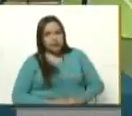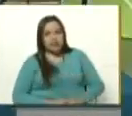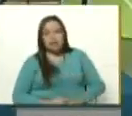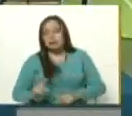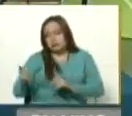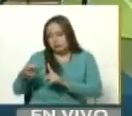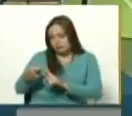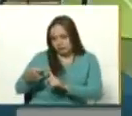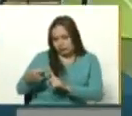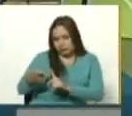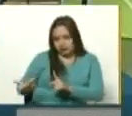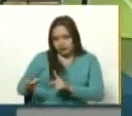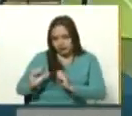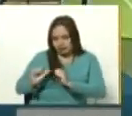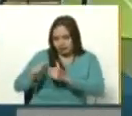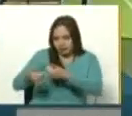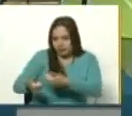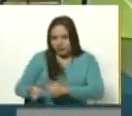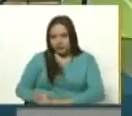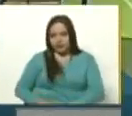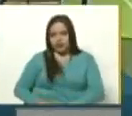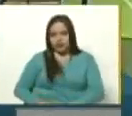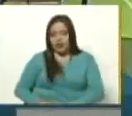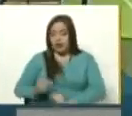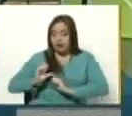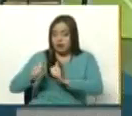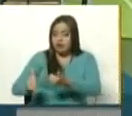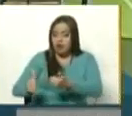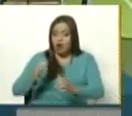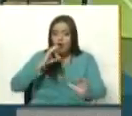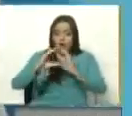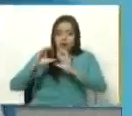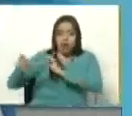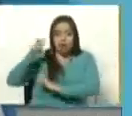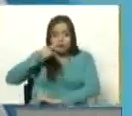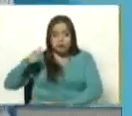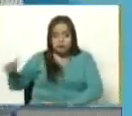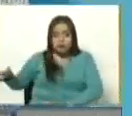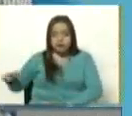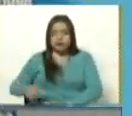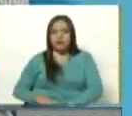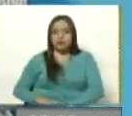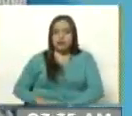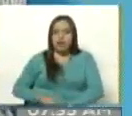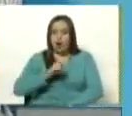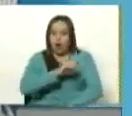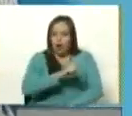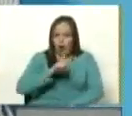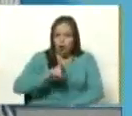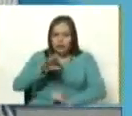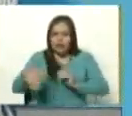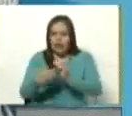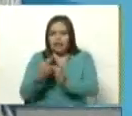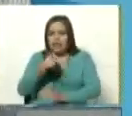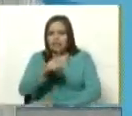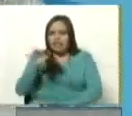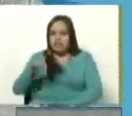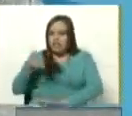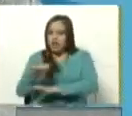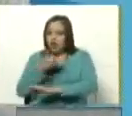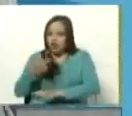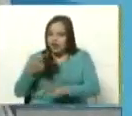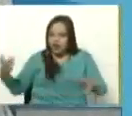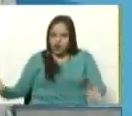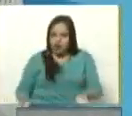principio, cuando en ese boom de la comunicación popular, a partir del 11, 12 y 13... el Estado, a través de